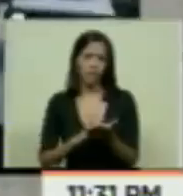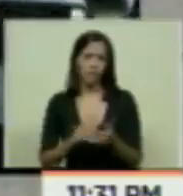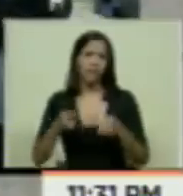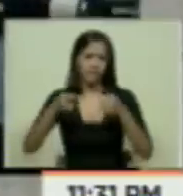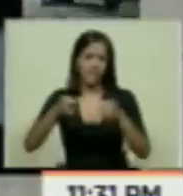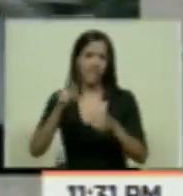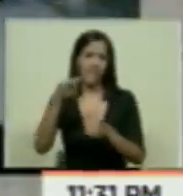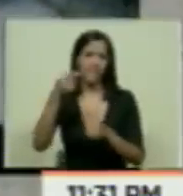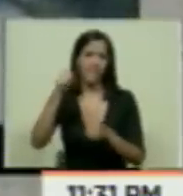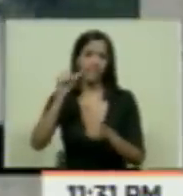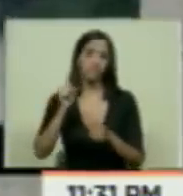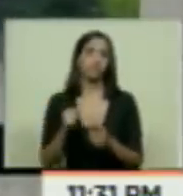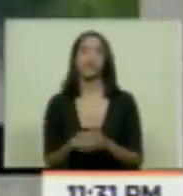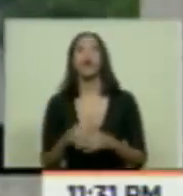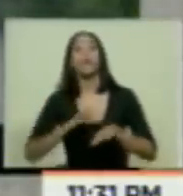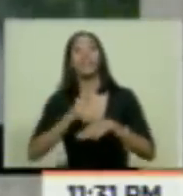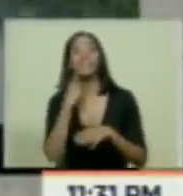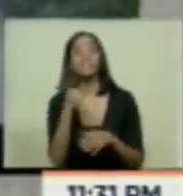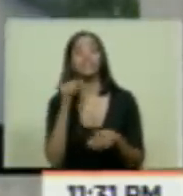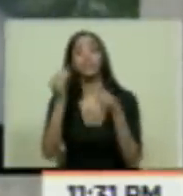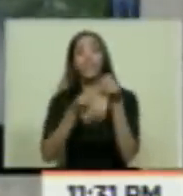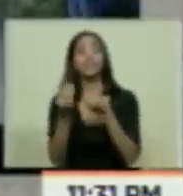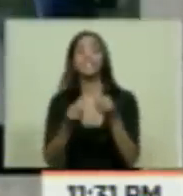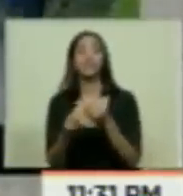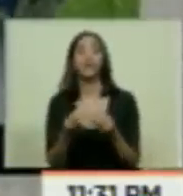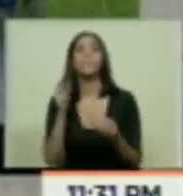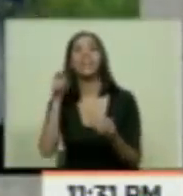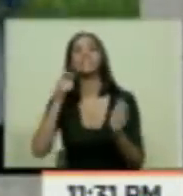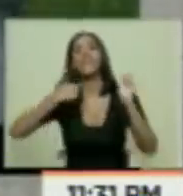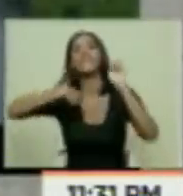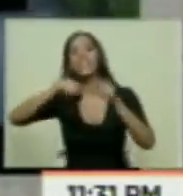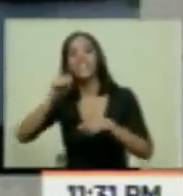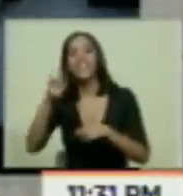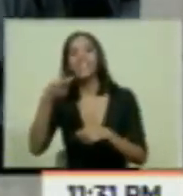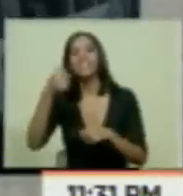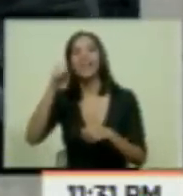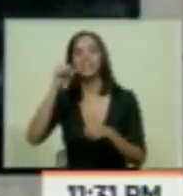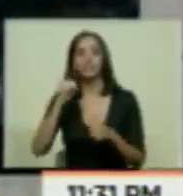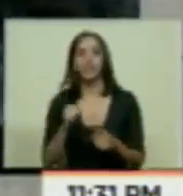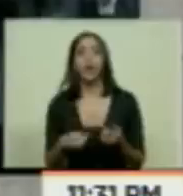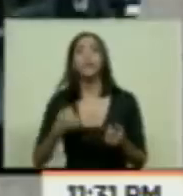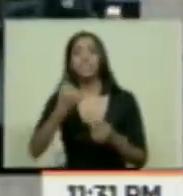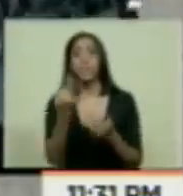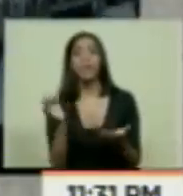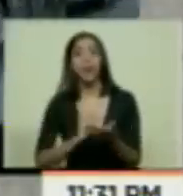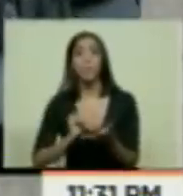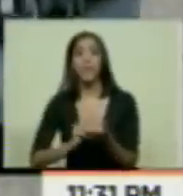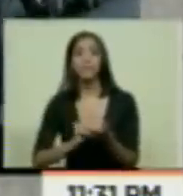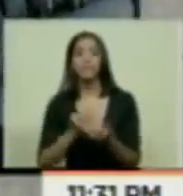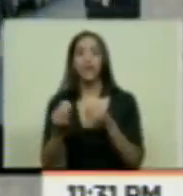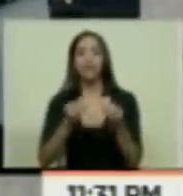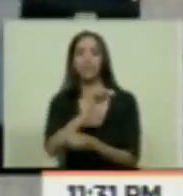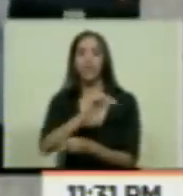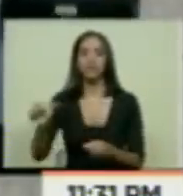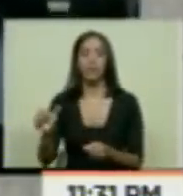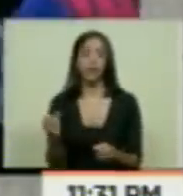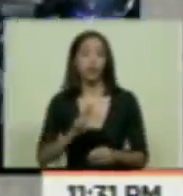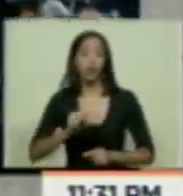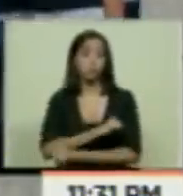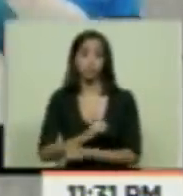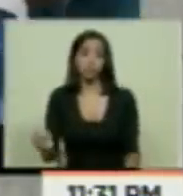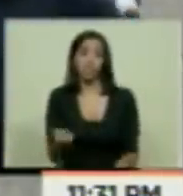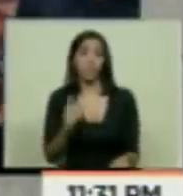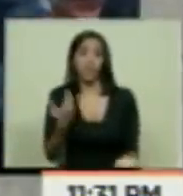No, eso no es, porque dice que ellos están haciendo esto para ellos vender el gas, porque que ya son varias veces que lo hacen en la semana. Y no puede ser posible, porque